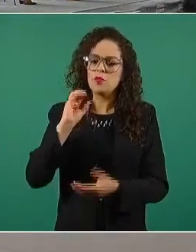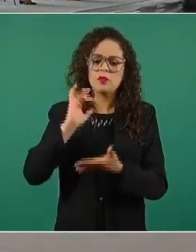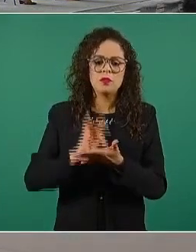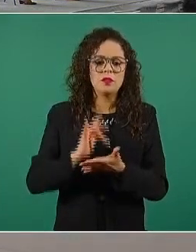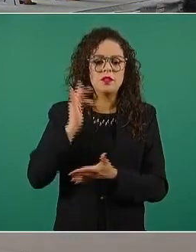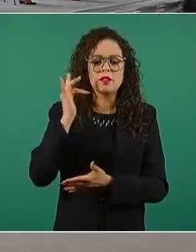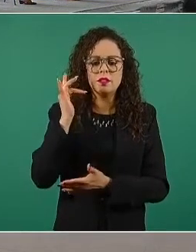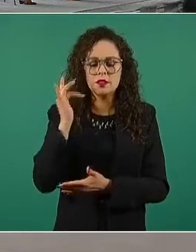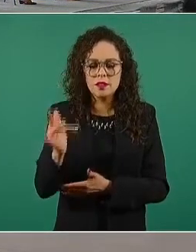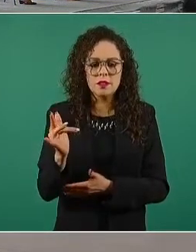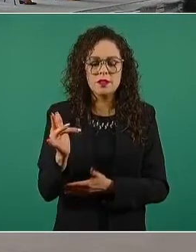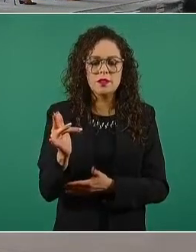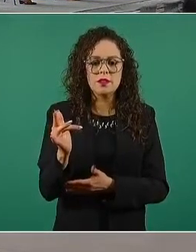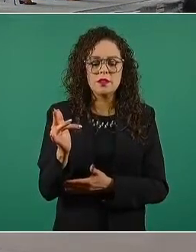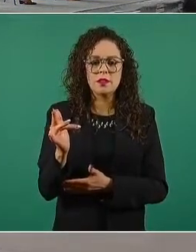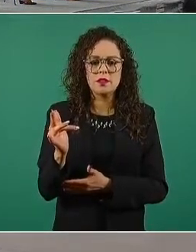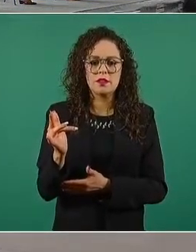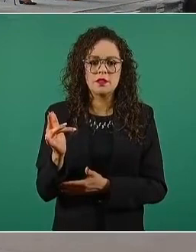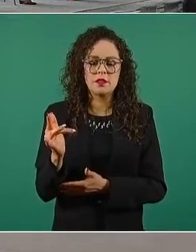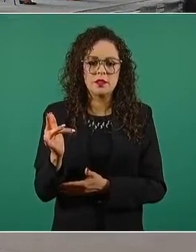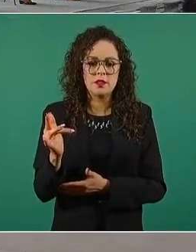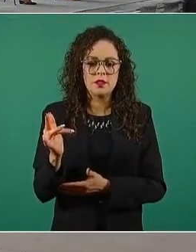agradezco mucho